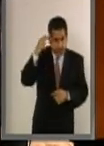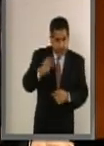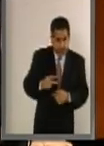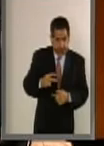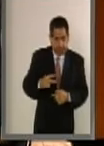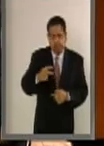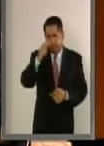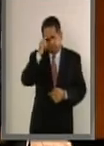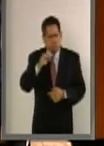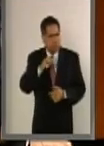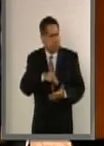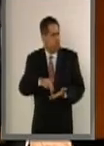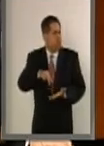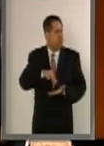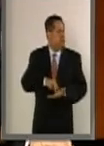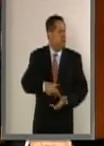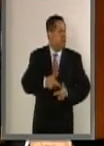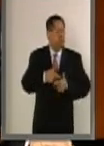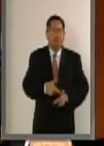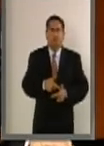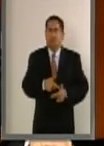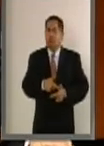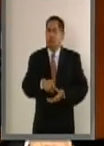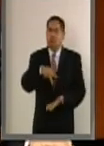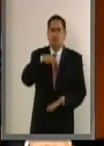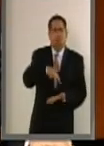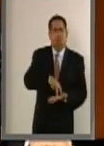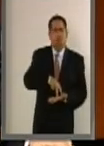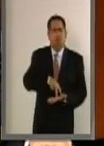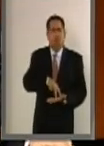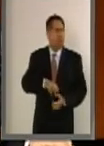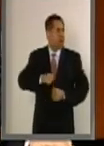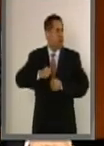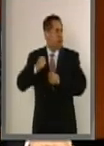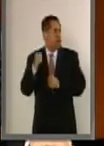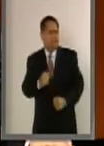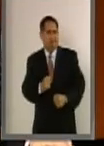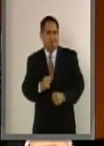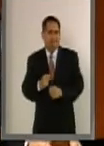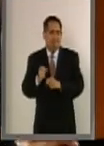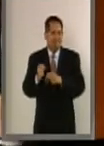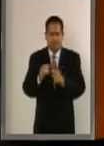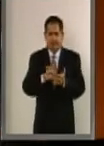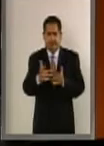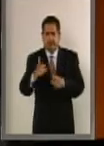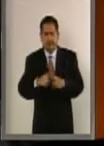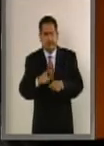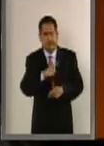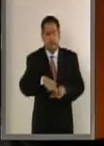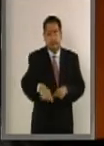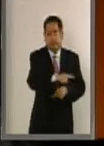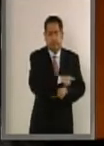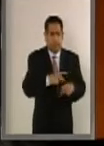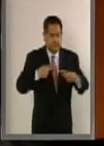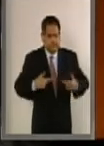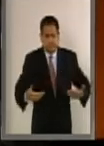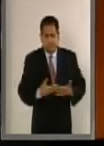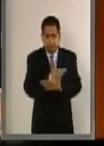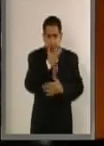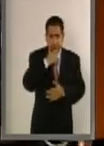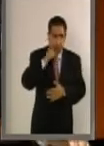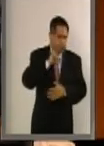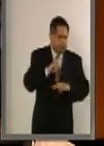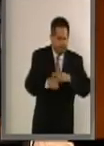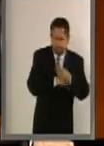México está de pie. Y eso es en gran medida, primero que nada, a su gente, a las mexicanas y mexicanos,